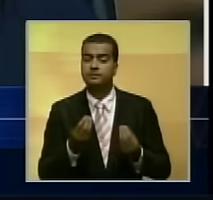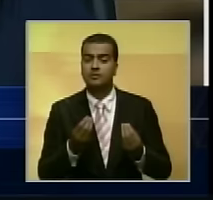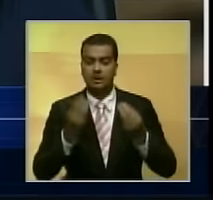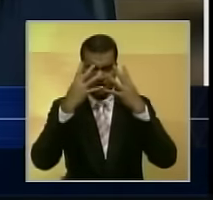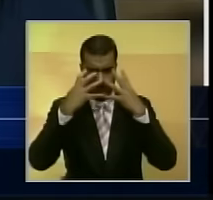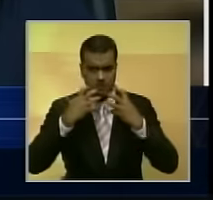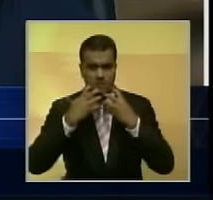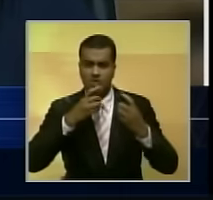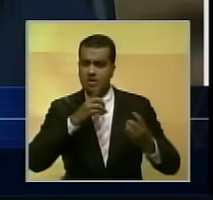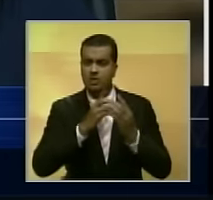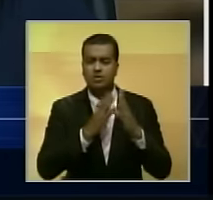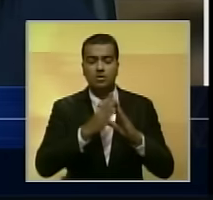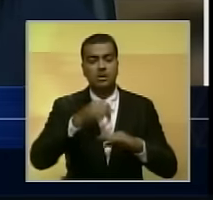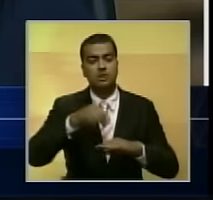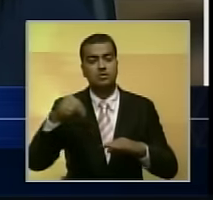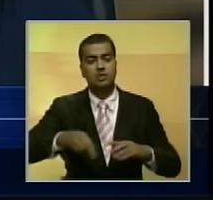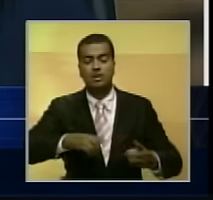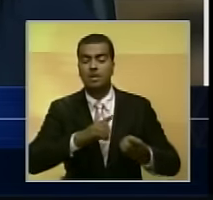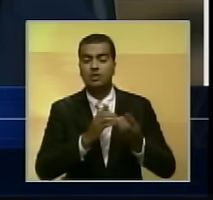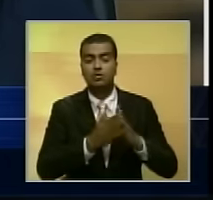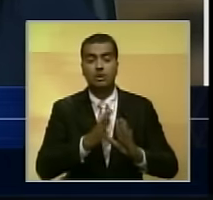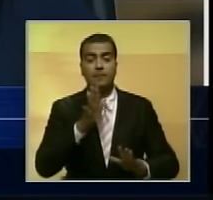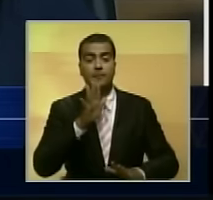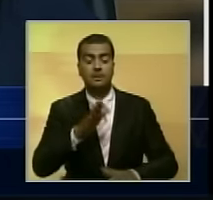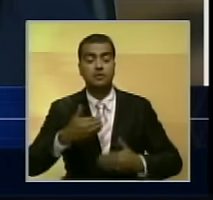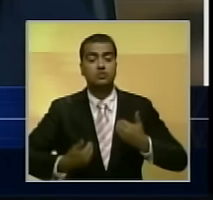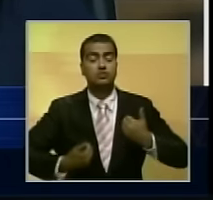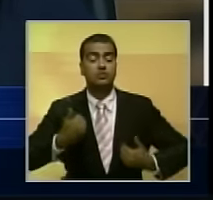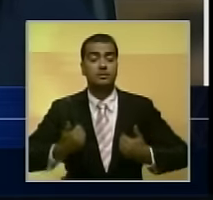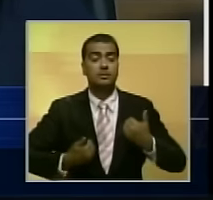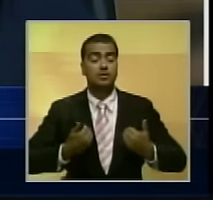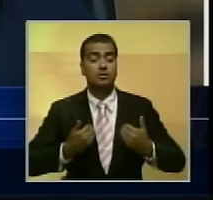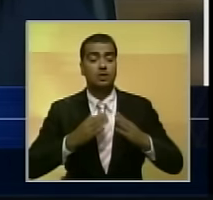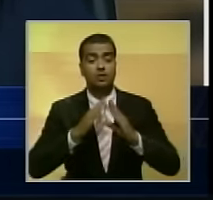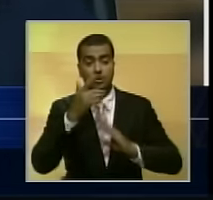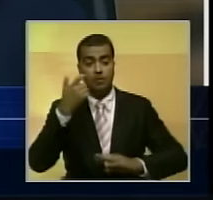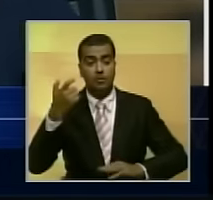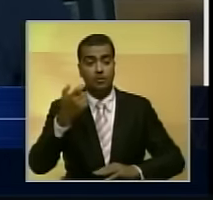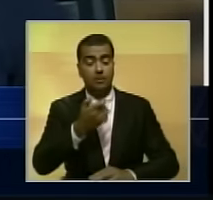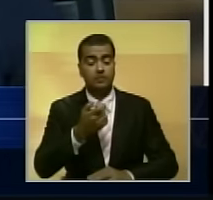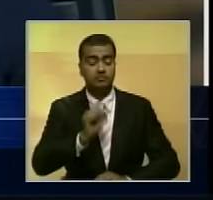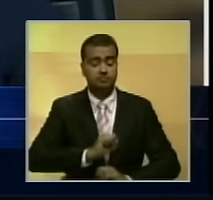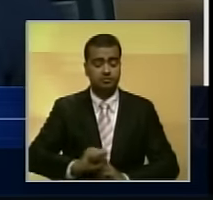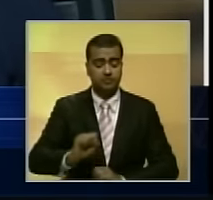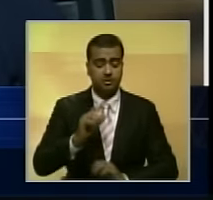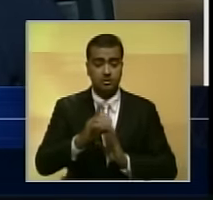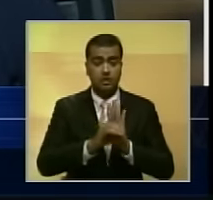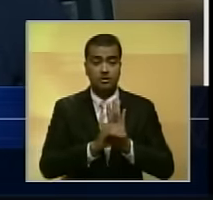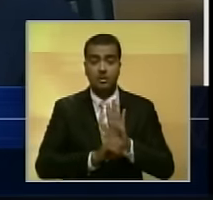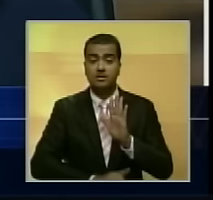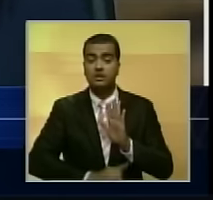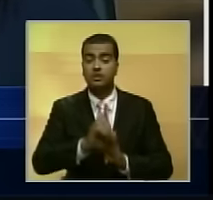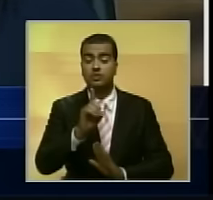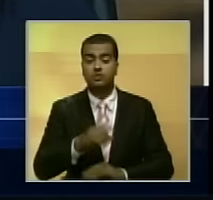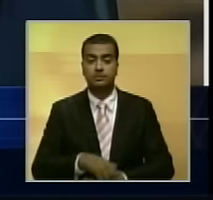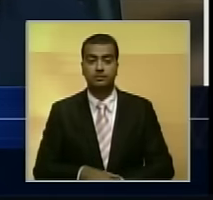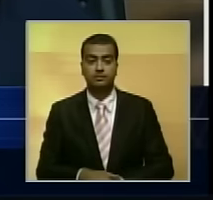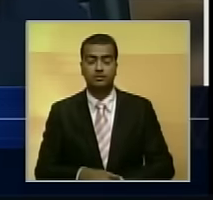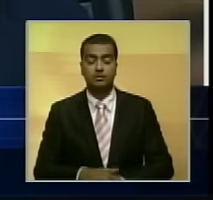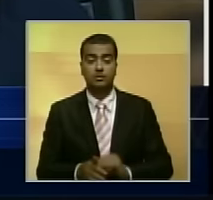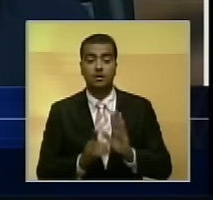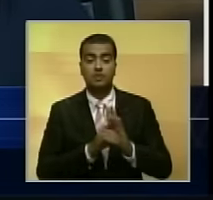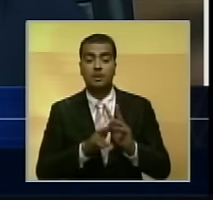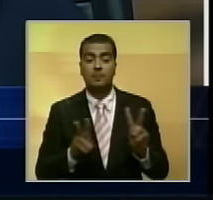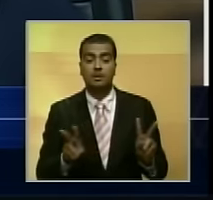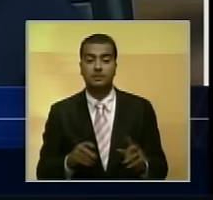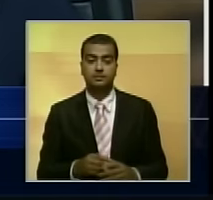naciones enteras, desintegra países, causa sufrimiento a los pueblos, impide su derecho al desarrollo, impide su derecho a la